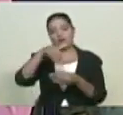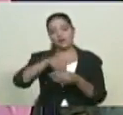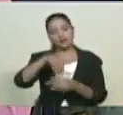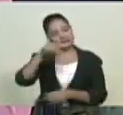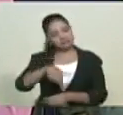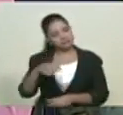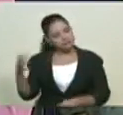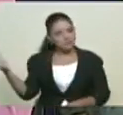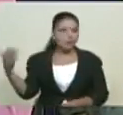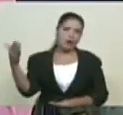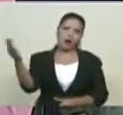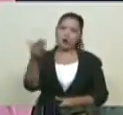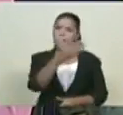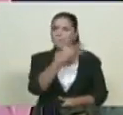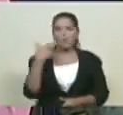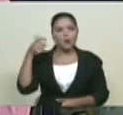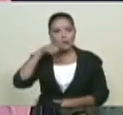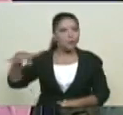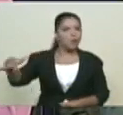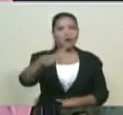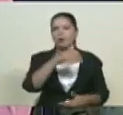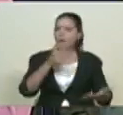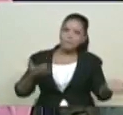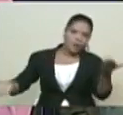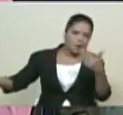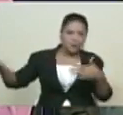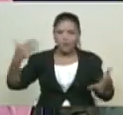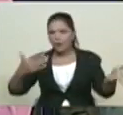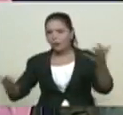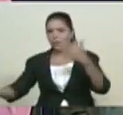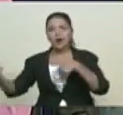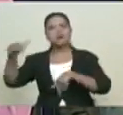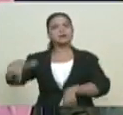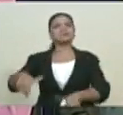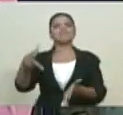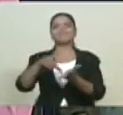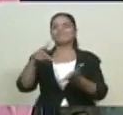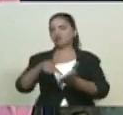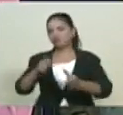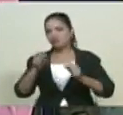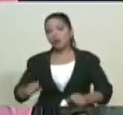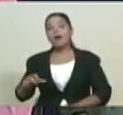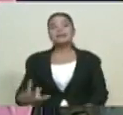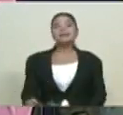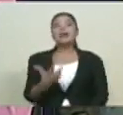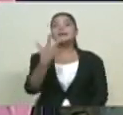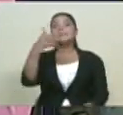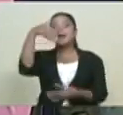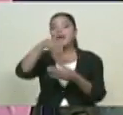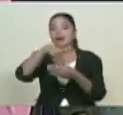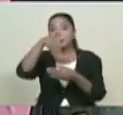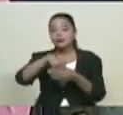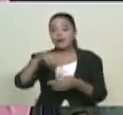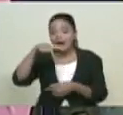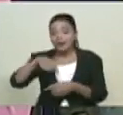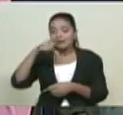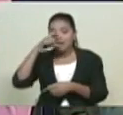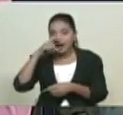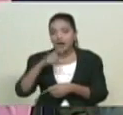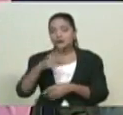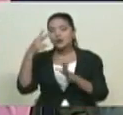pues, todo el pueblo de Venezuela, a seguir haciendo historia. Esta es la tercera elección que hacemos este año